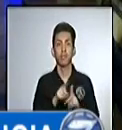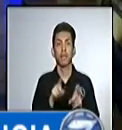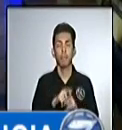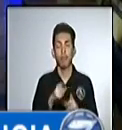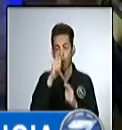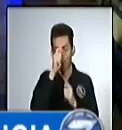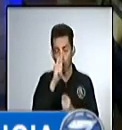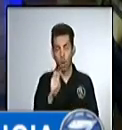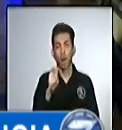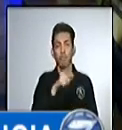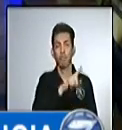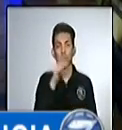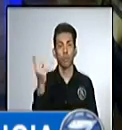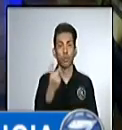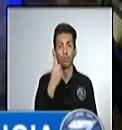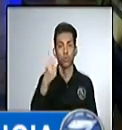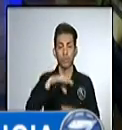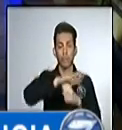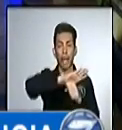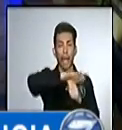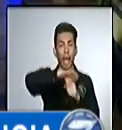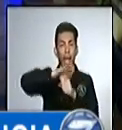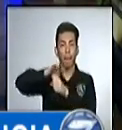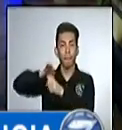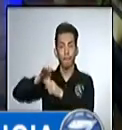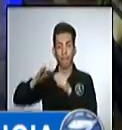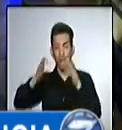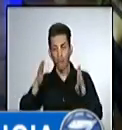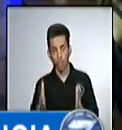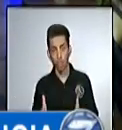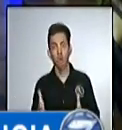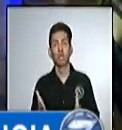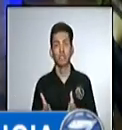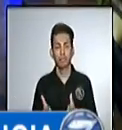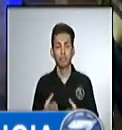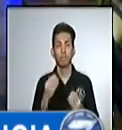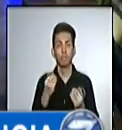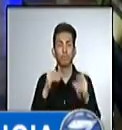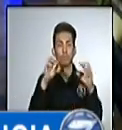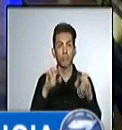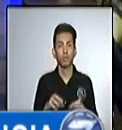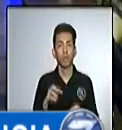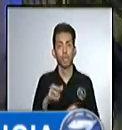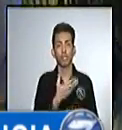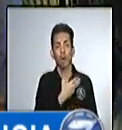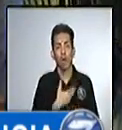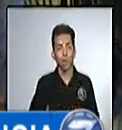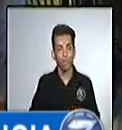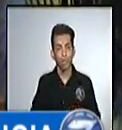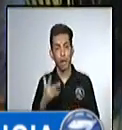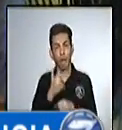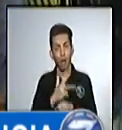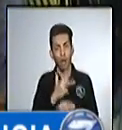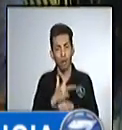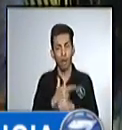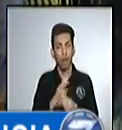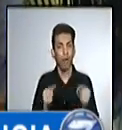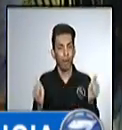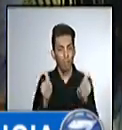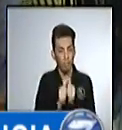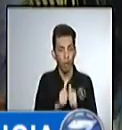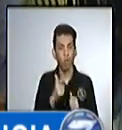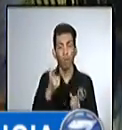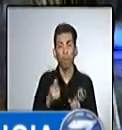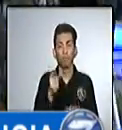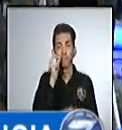Ante la situación imperante a causa de la pandemia, sonaron las sirenas de unidades de emergencia en todo el país, mientras se reconoció con un minuto de